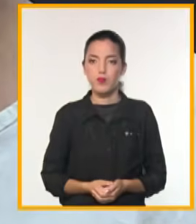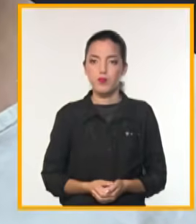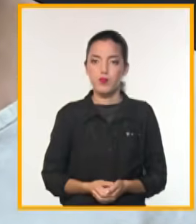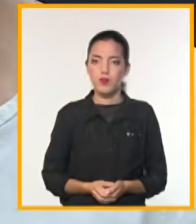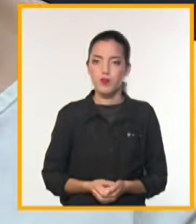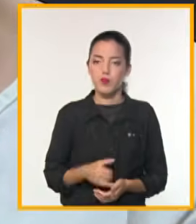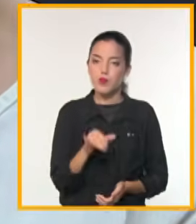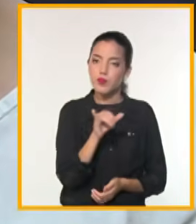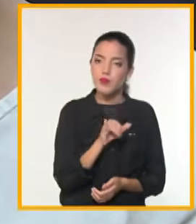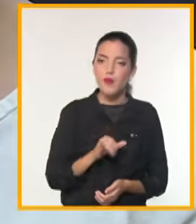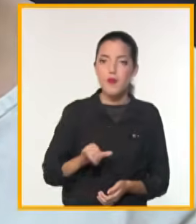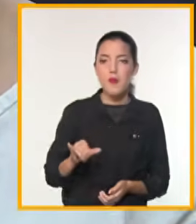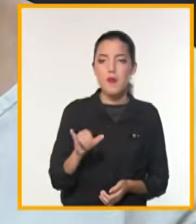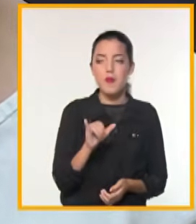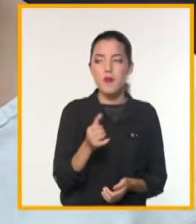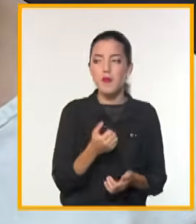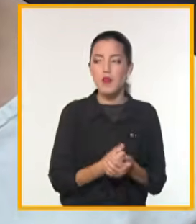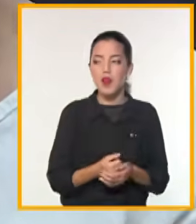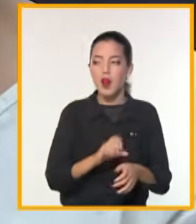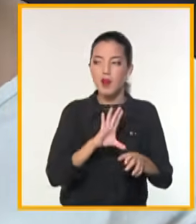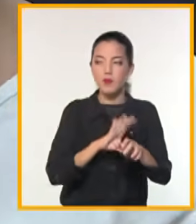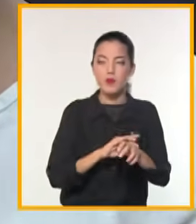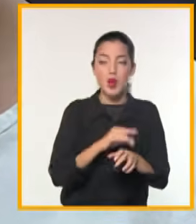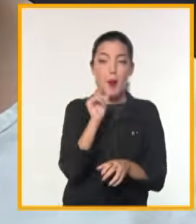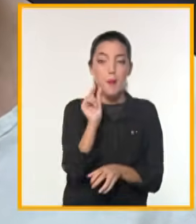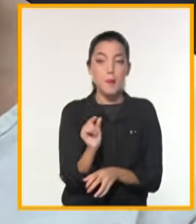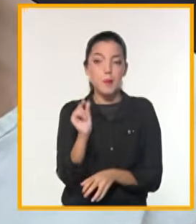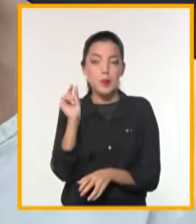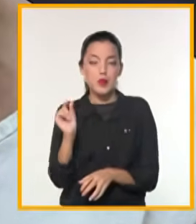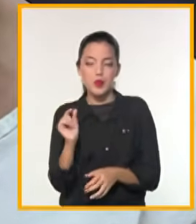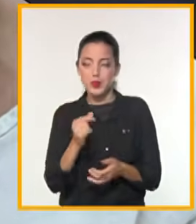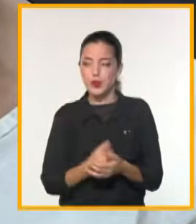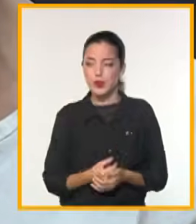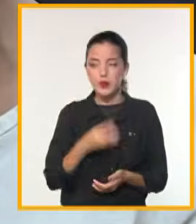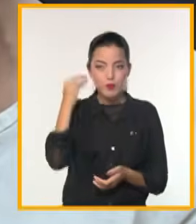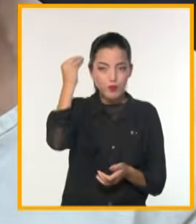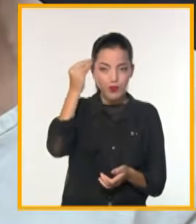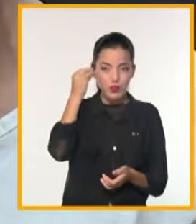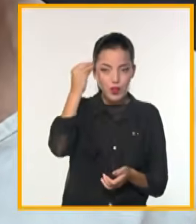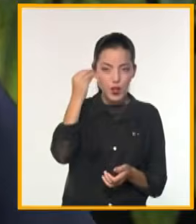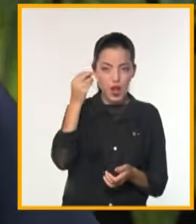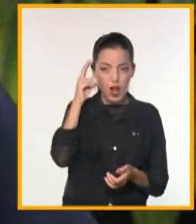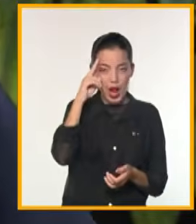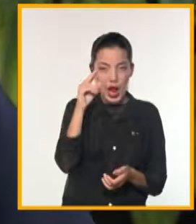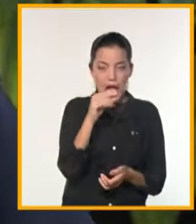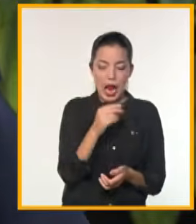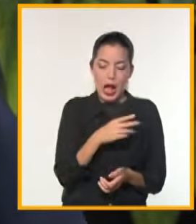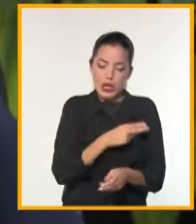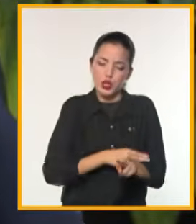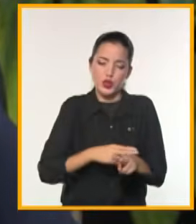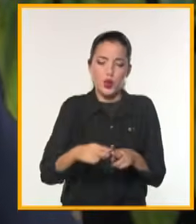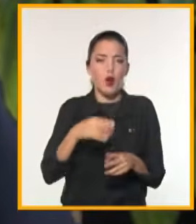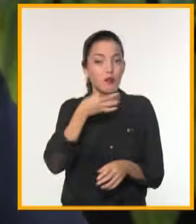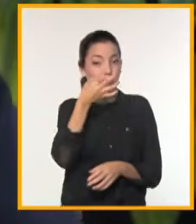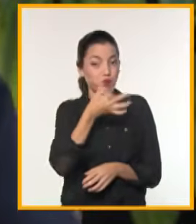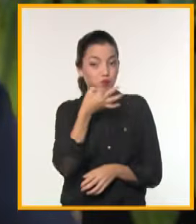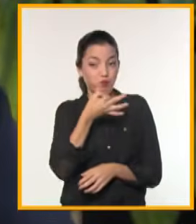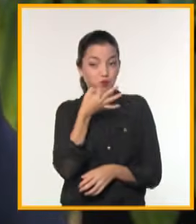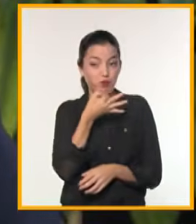del paciente. Entonces, yo creo que la historia habla por sí misma. Uno lógicamente,